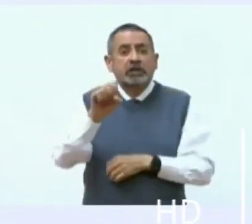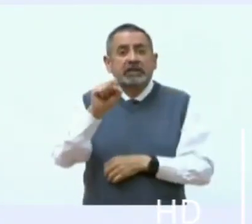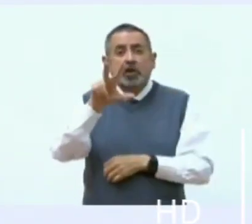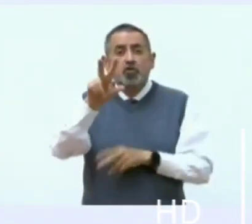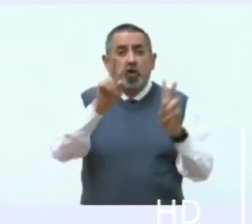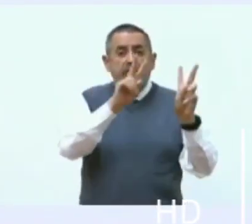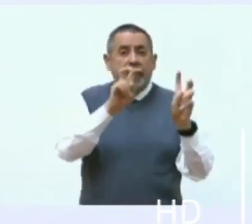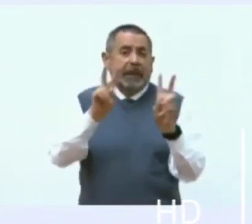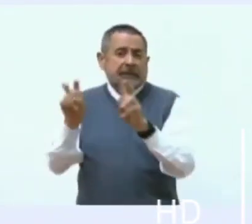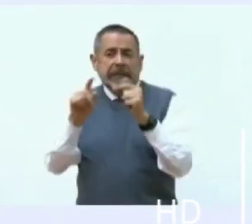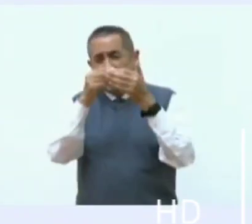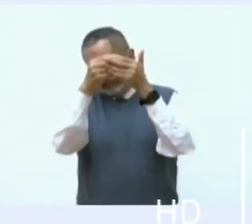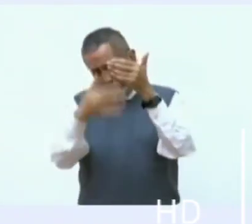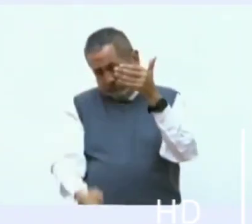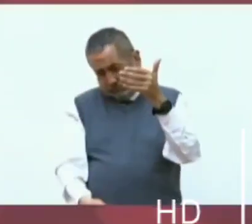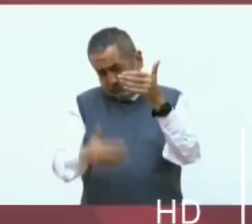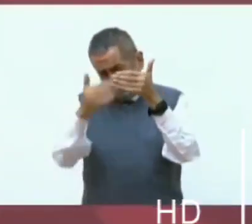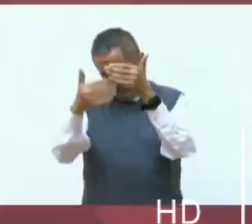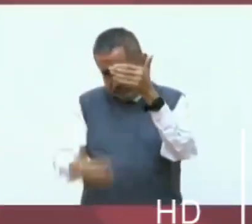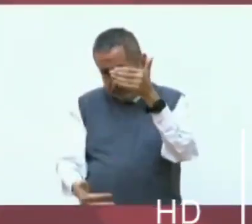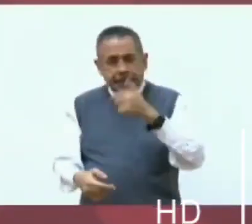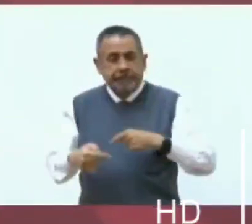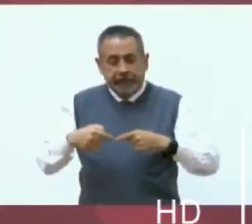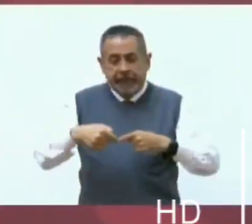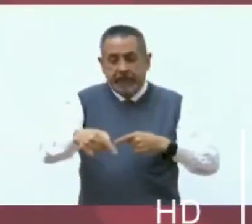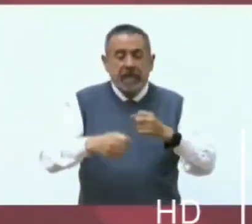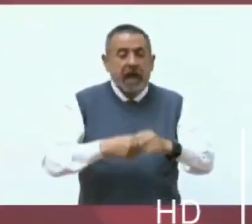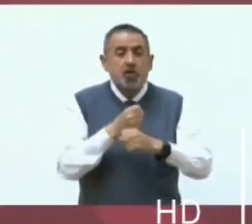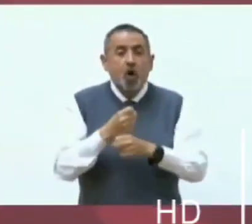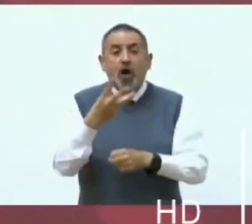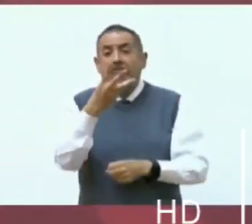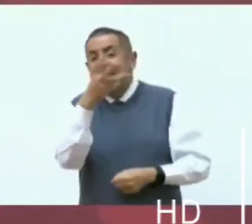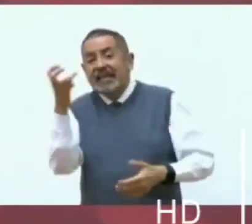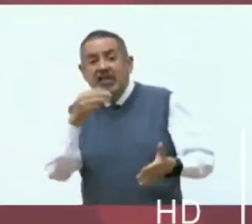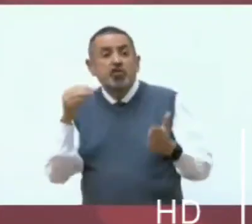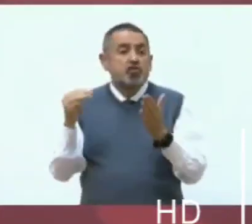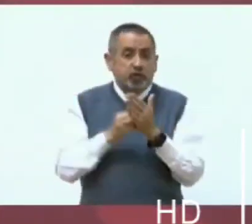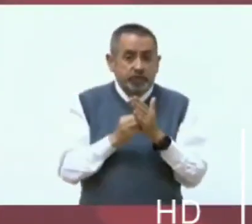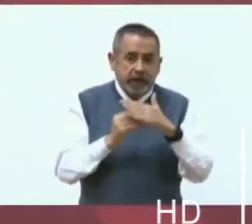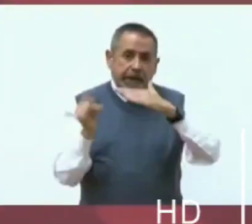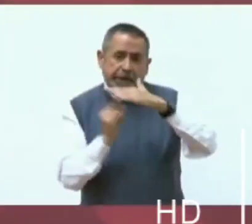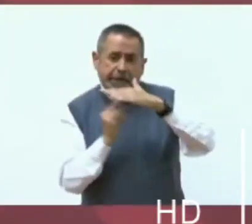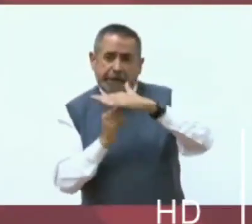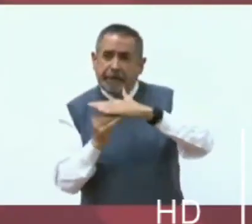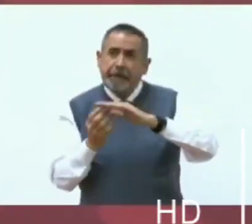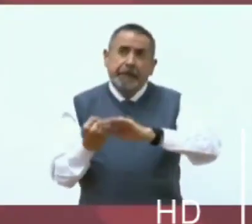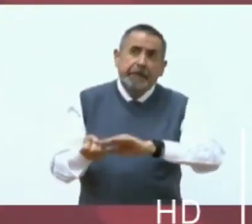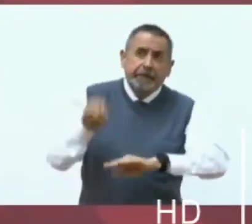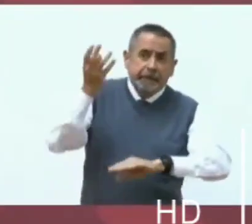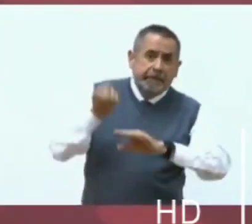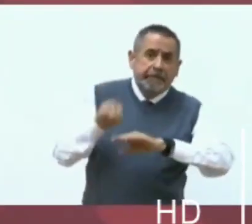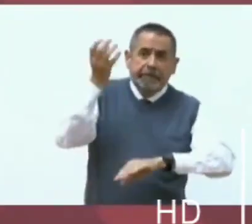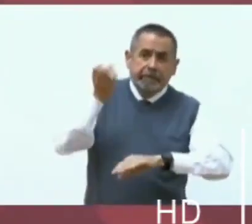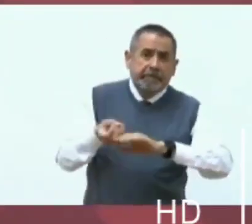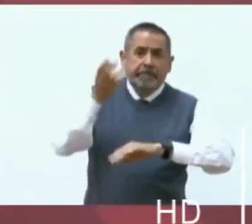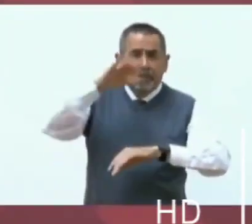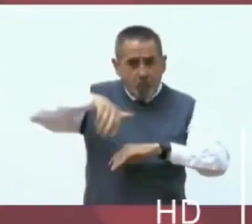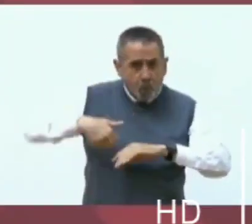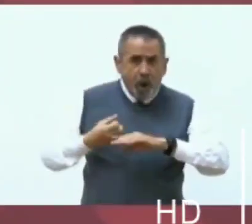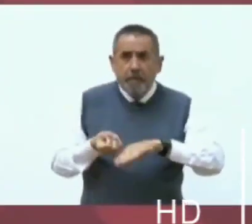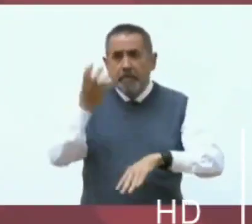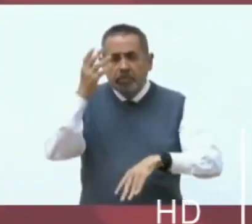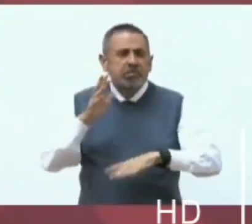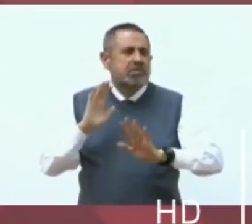temas. Este año terminaremos con 300.000 recursos digitales ingresados al repositorio y